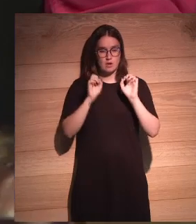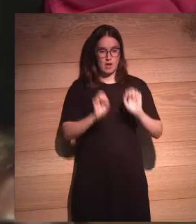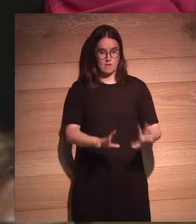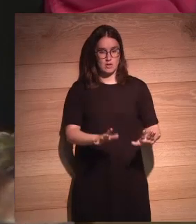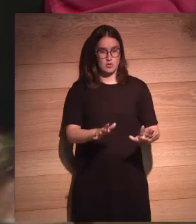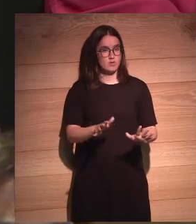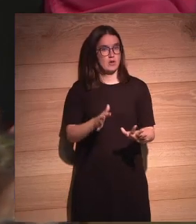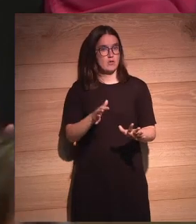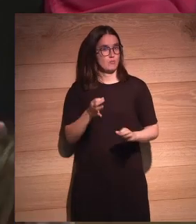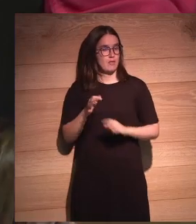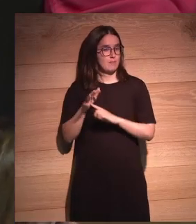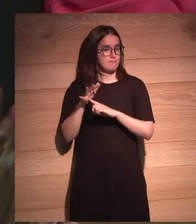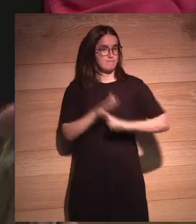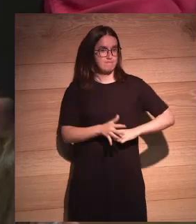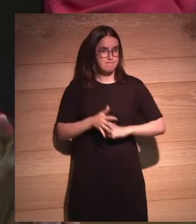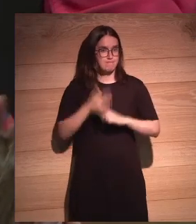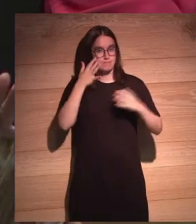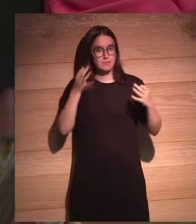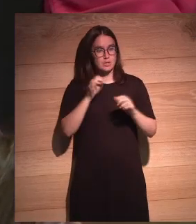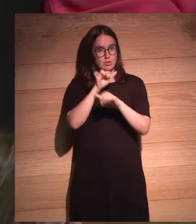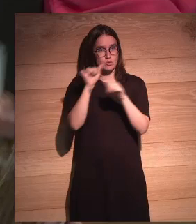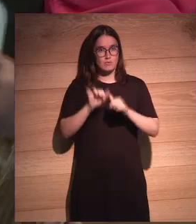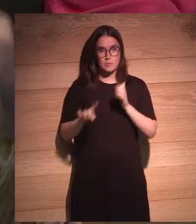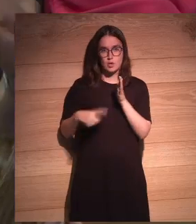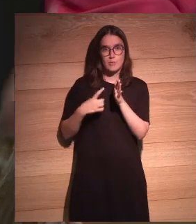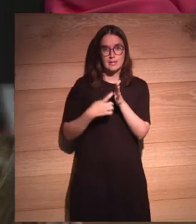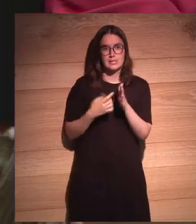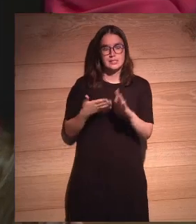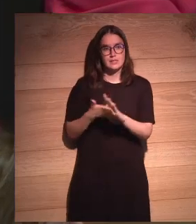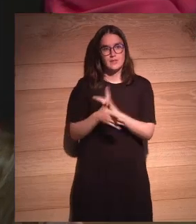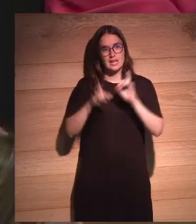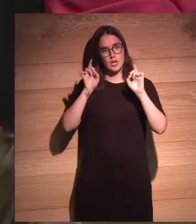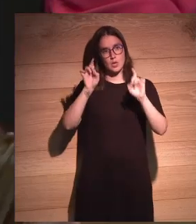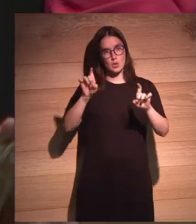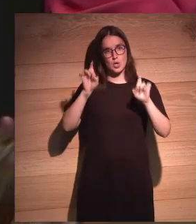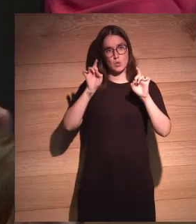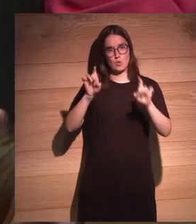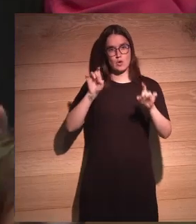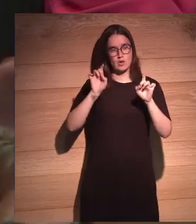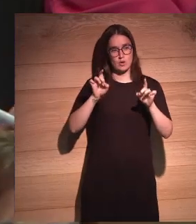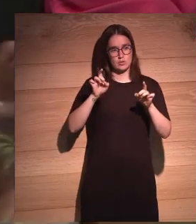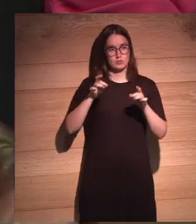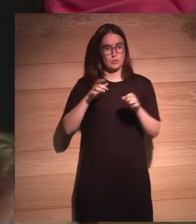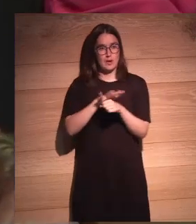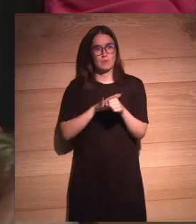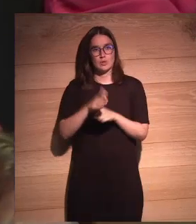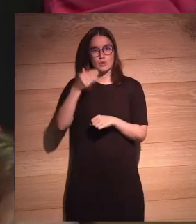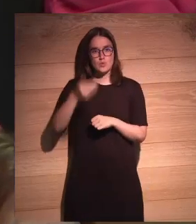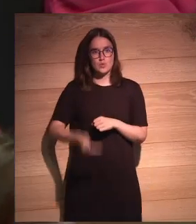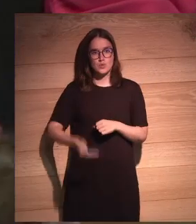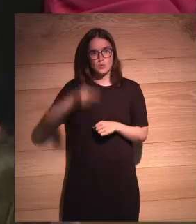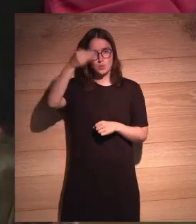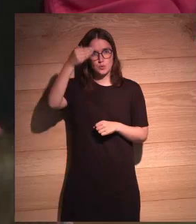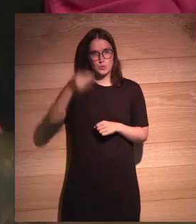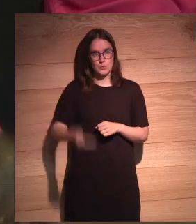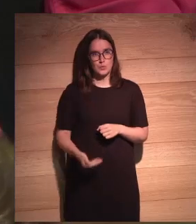desprotegido, en riesgo de exclusión, de manera integral. Es decir, la educación forma una parte importante